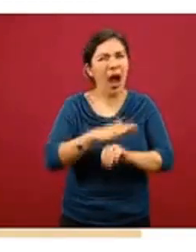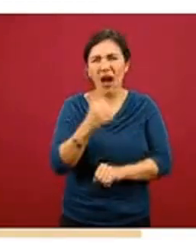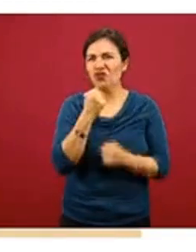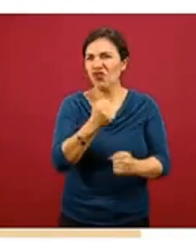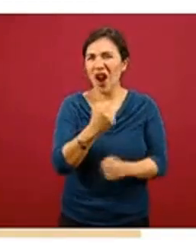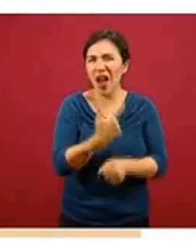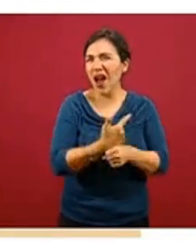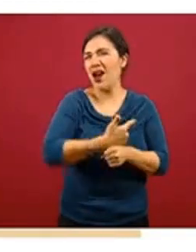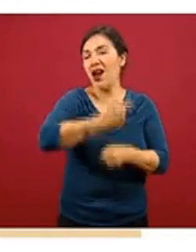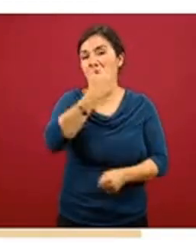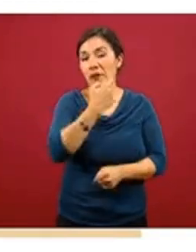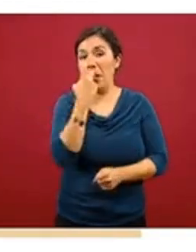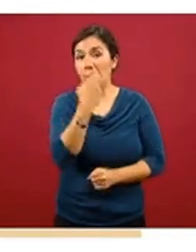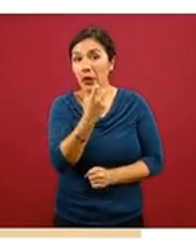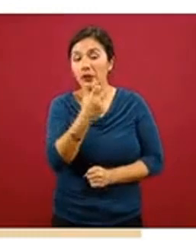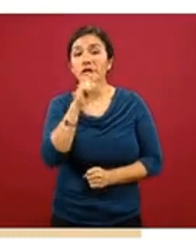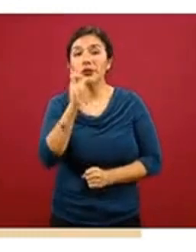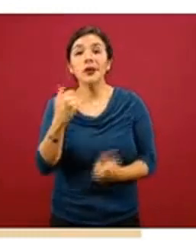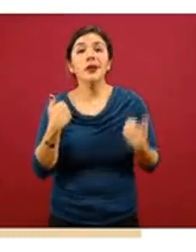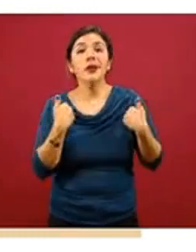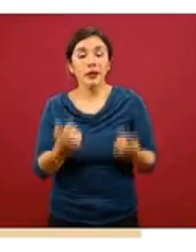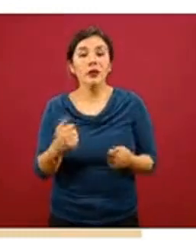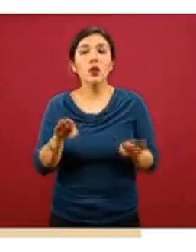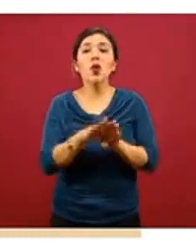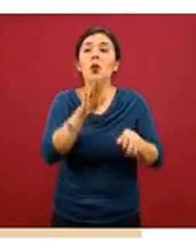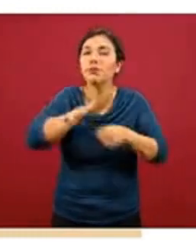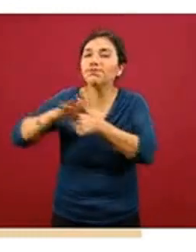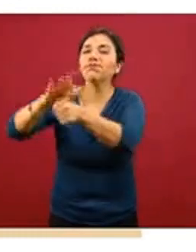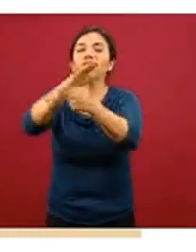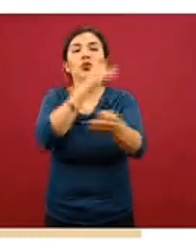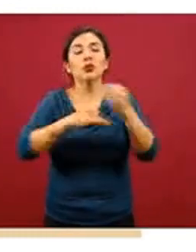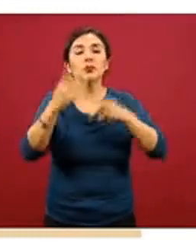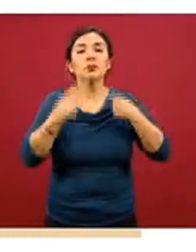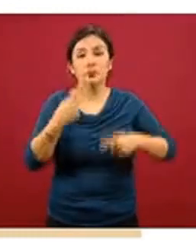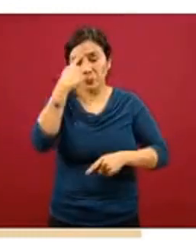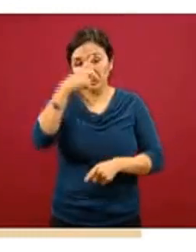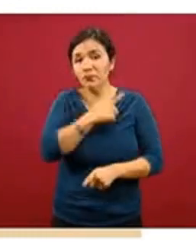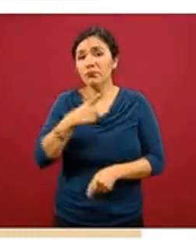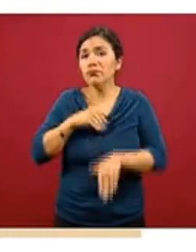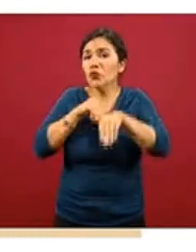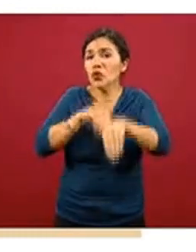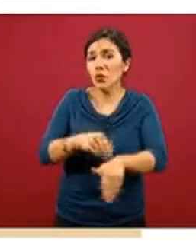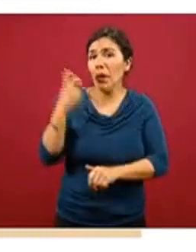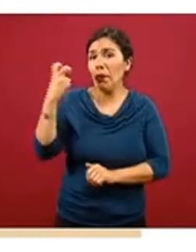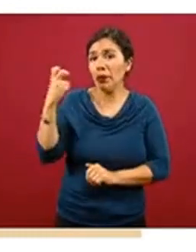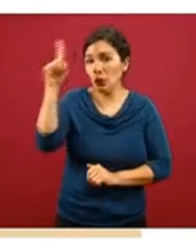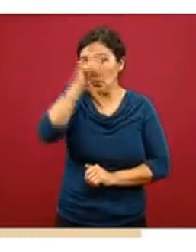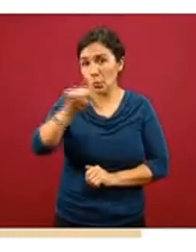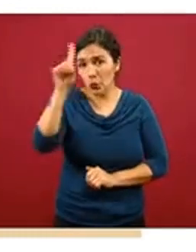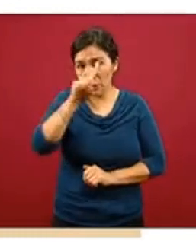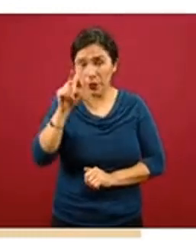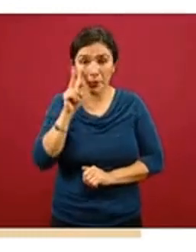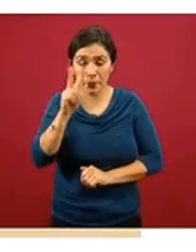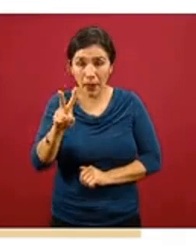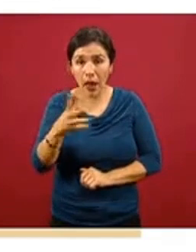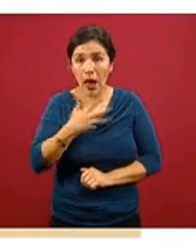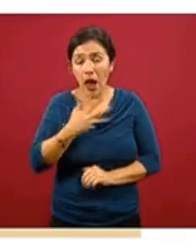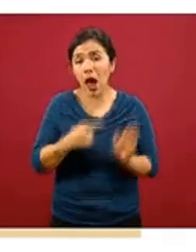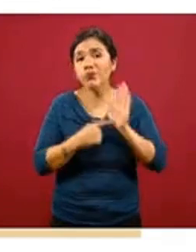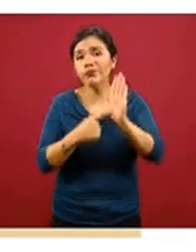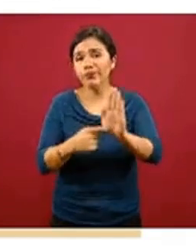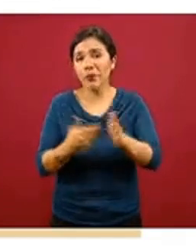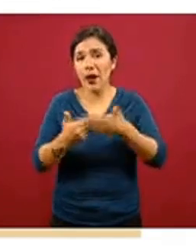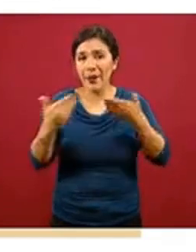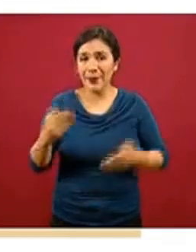nivel máximo, se realiza el llamado a la población para apegarse a las siguientes recomendaciones que vemos en